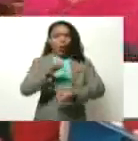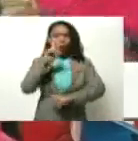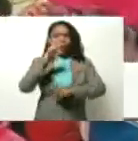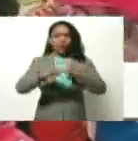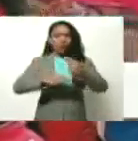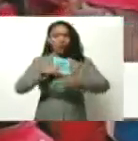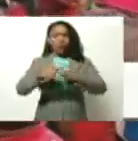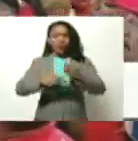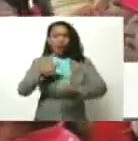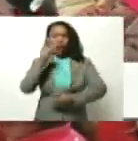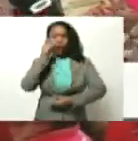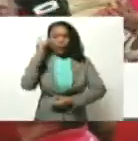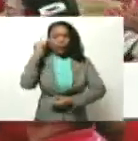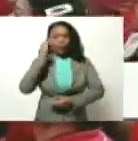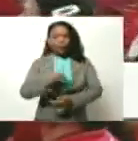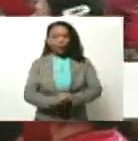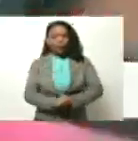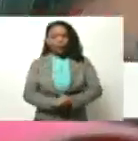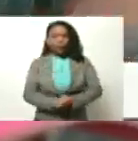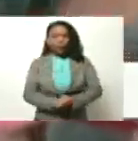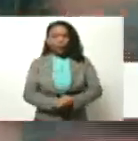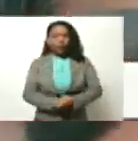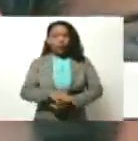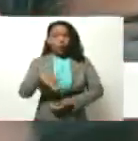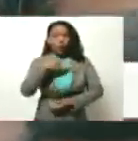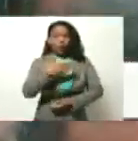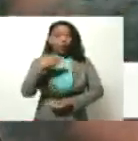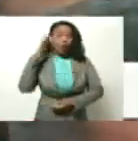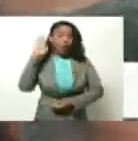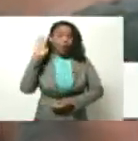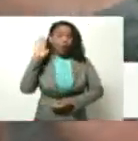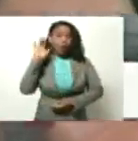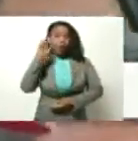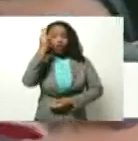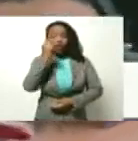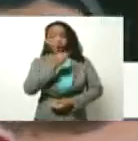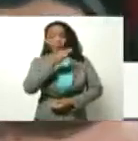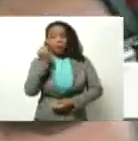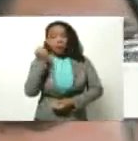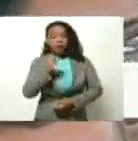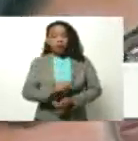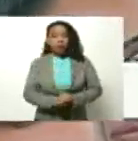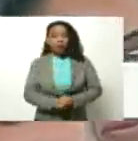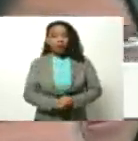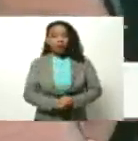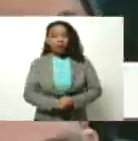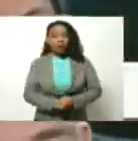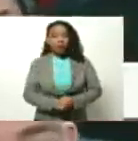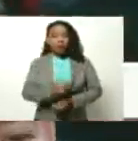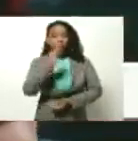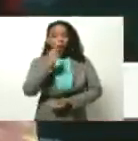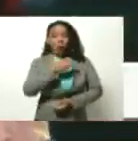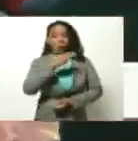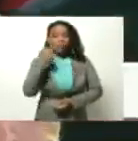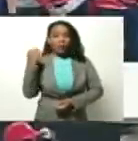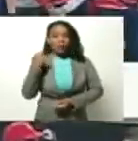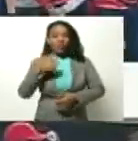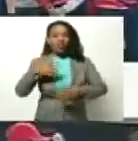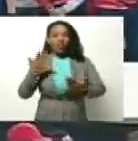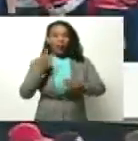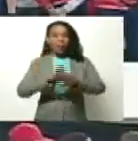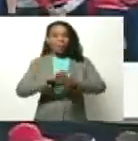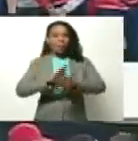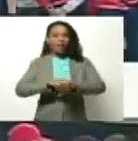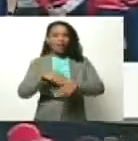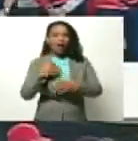revolucionario una Revolucionaria cuando jura Se compromete Se compromete Y qué es lo que